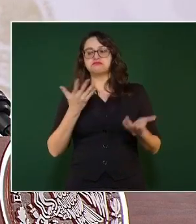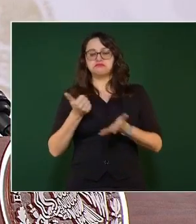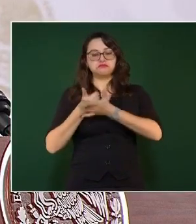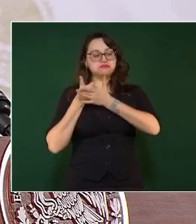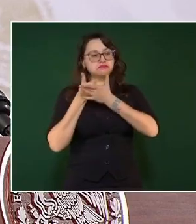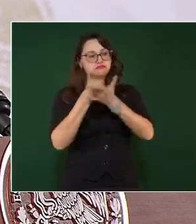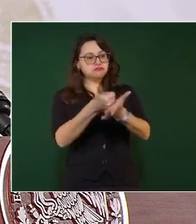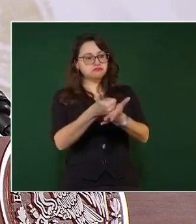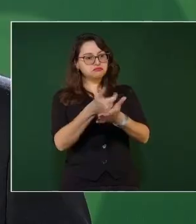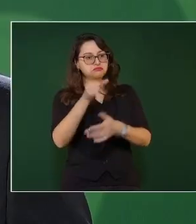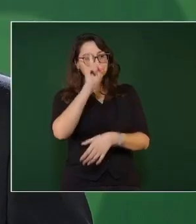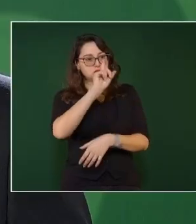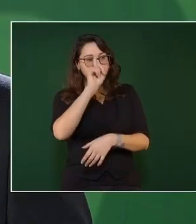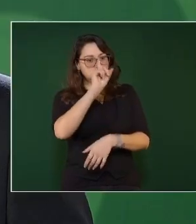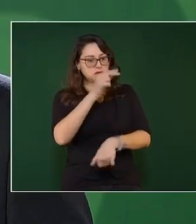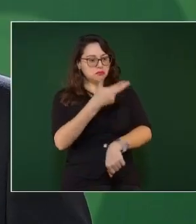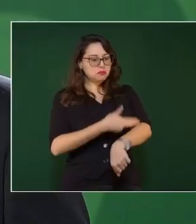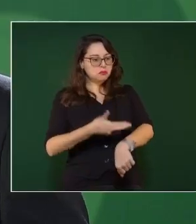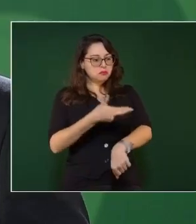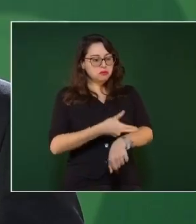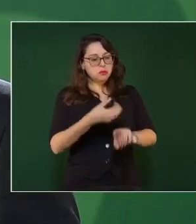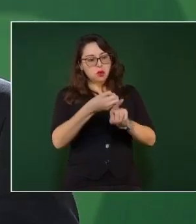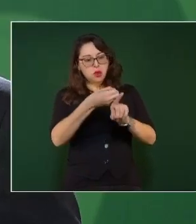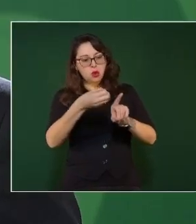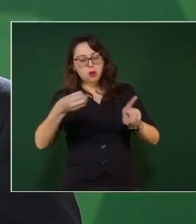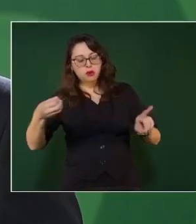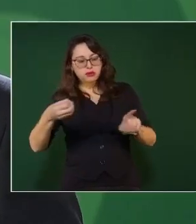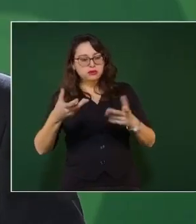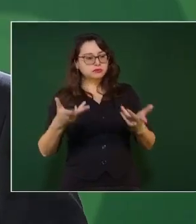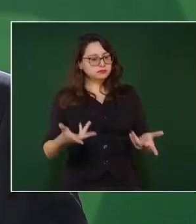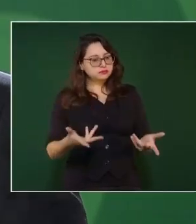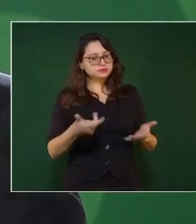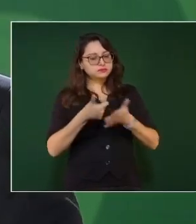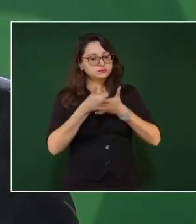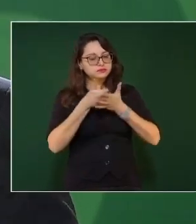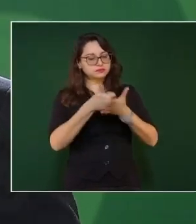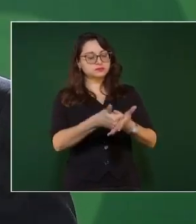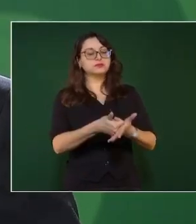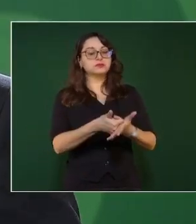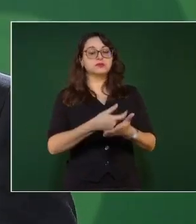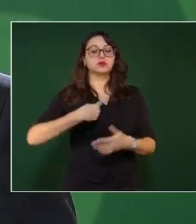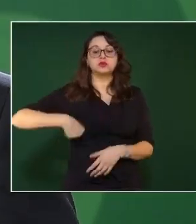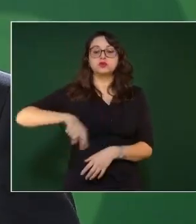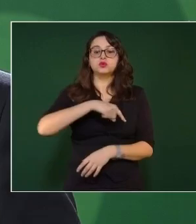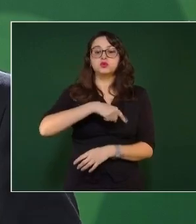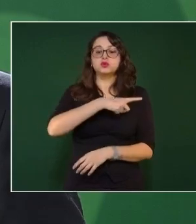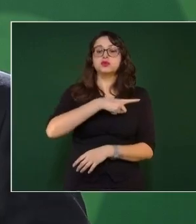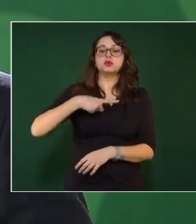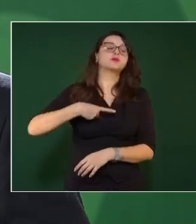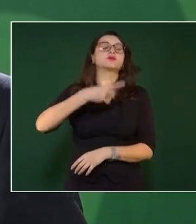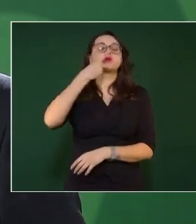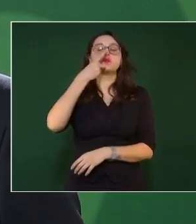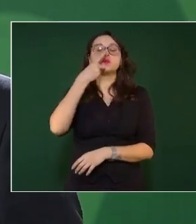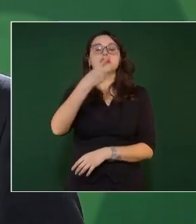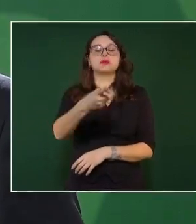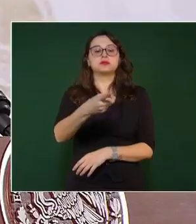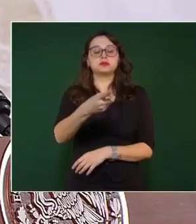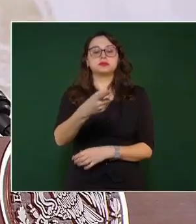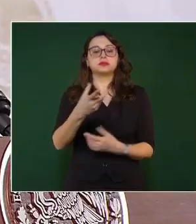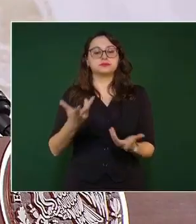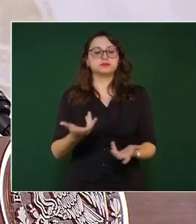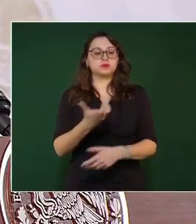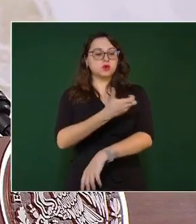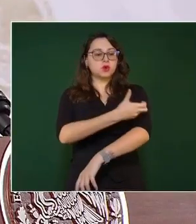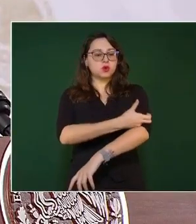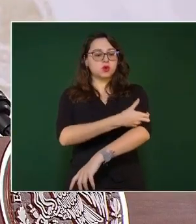técnica para la ejecución de las acciones previstas. Aquí debemos decir que en realidad vamos a